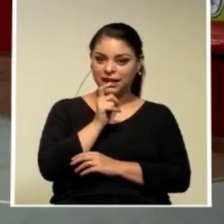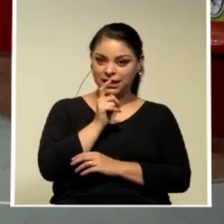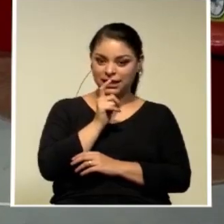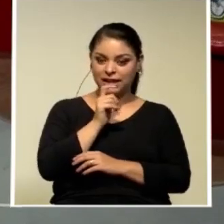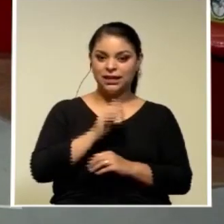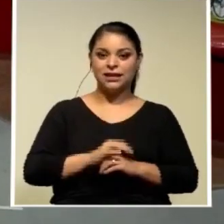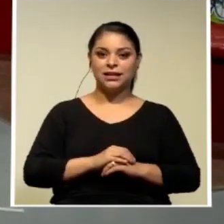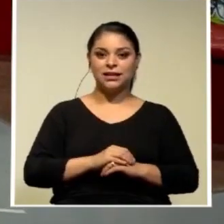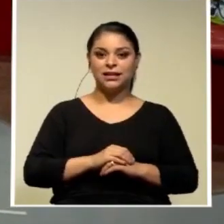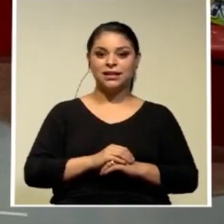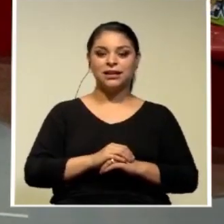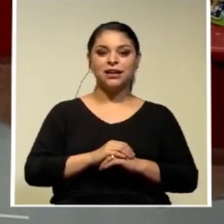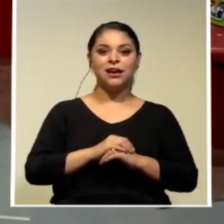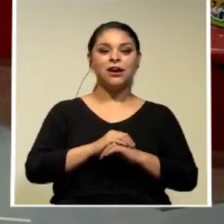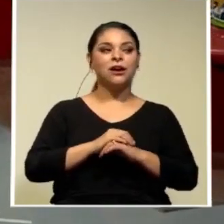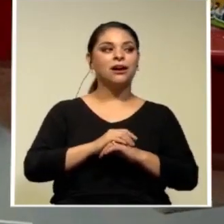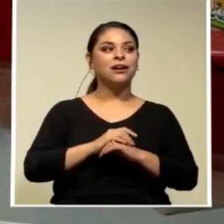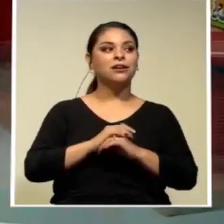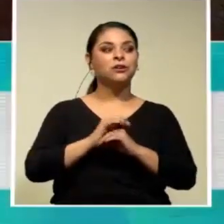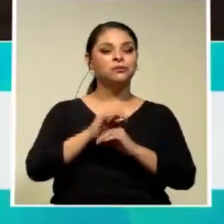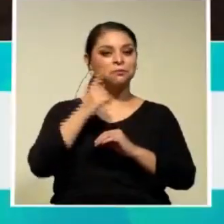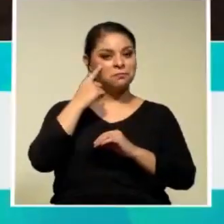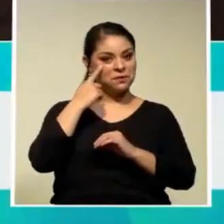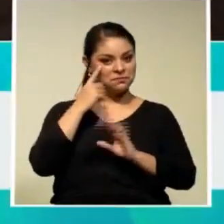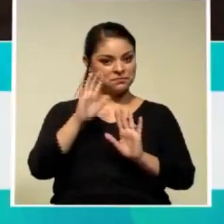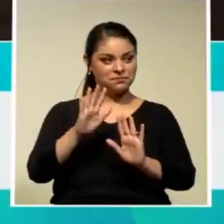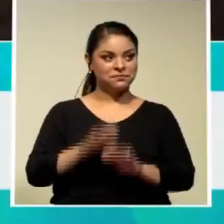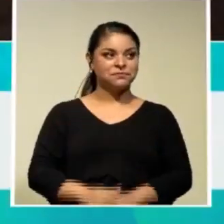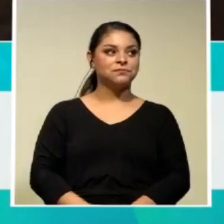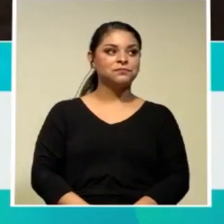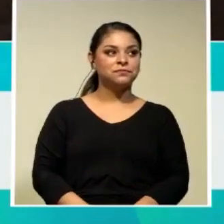con otros niños. Vamos a ver. ¡Ay, qué lindo! Vamos a verlo, vamos a ver.